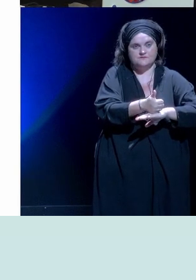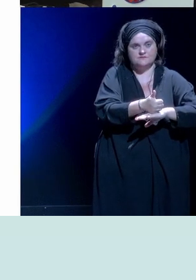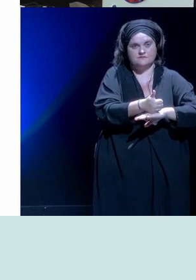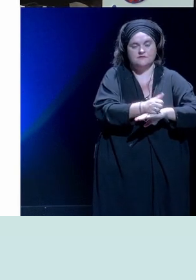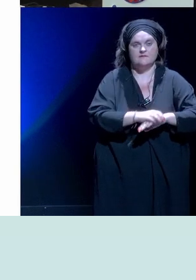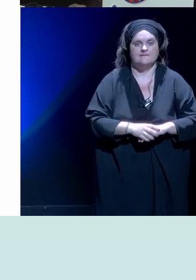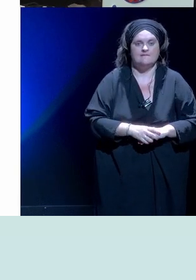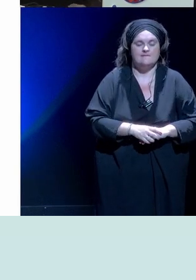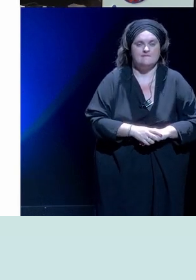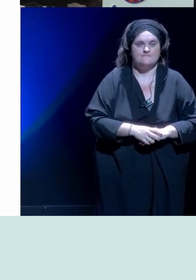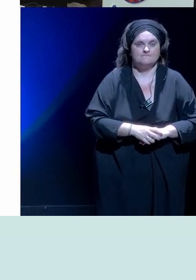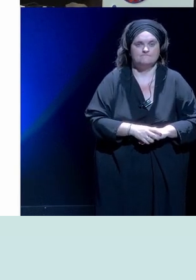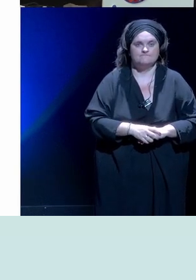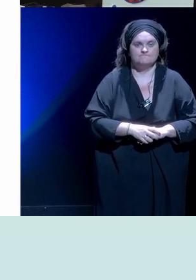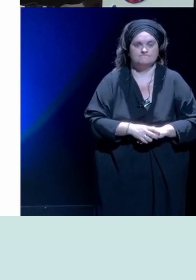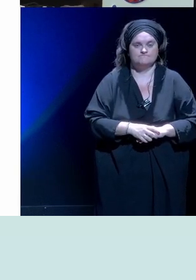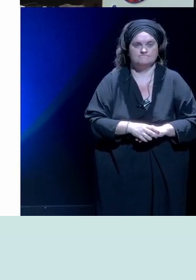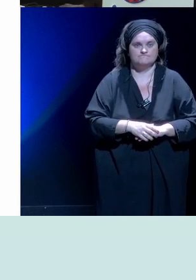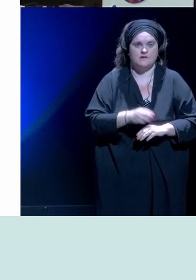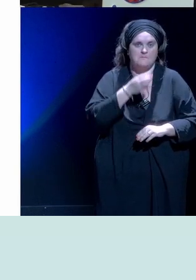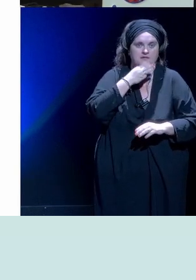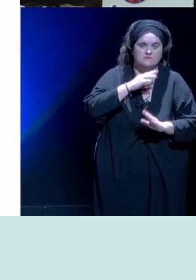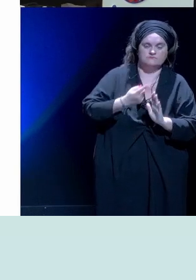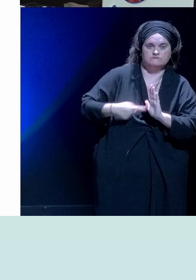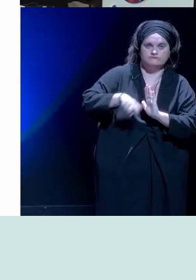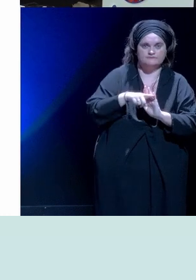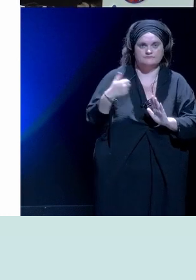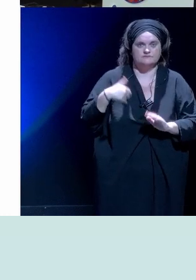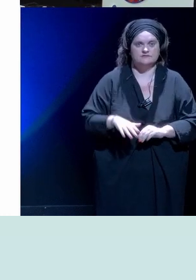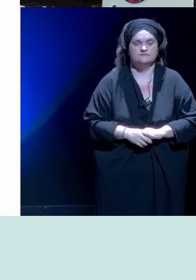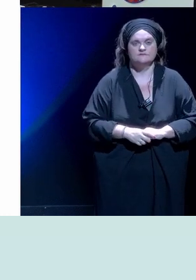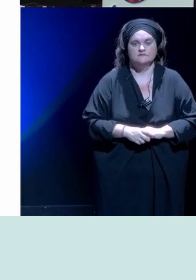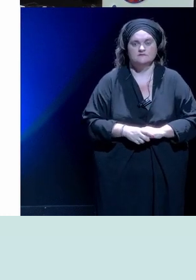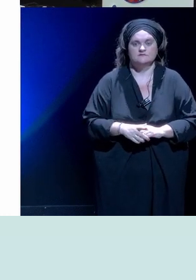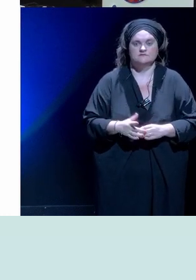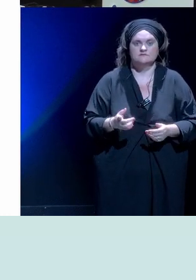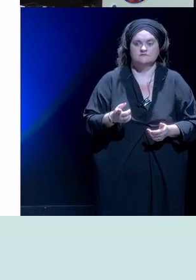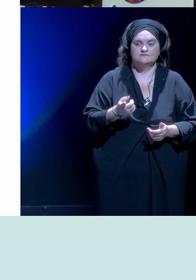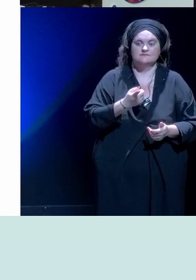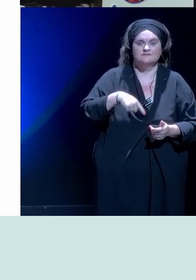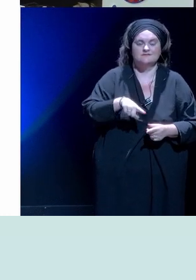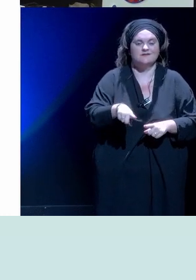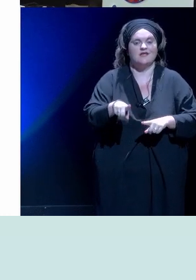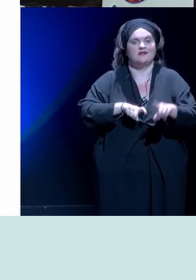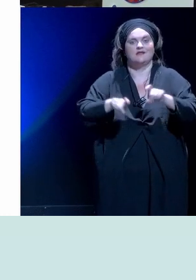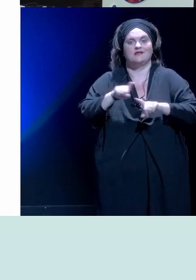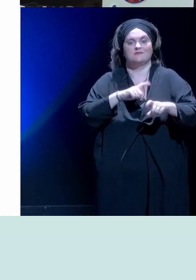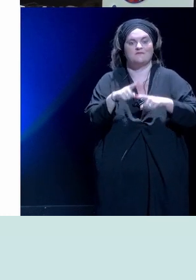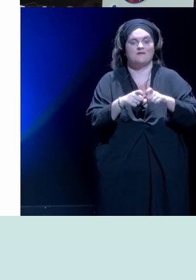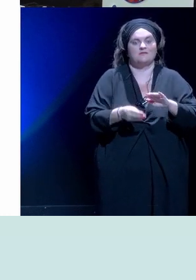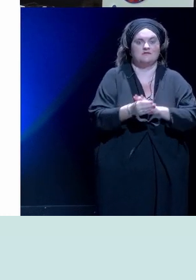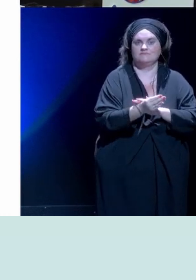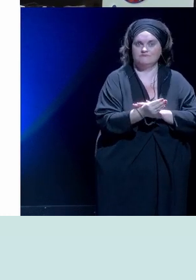en y registrado, por lo tanto, no elegimos la familia en la que